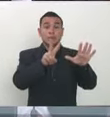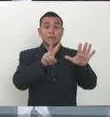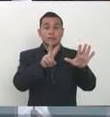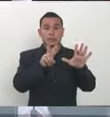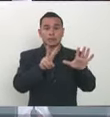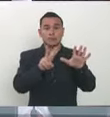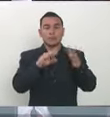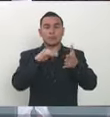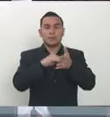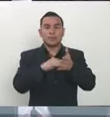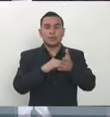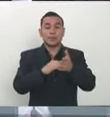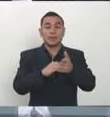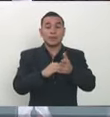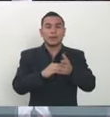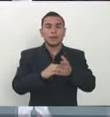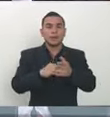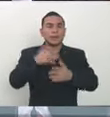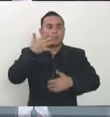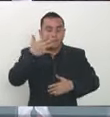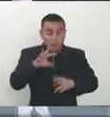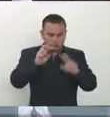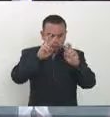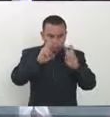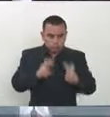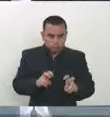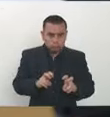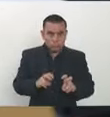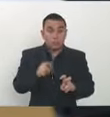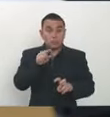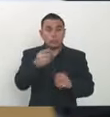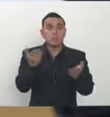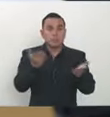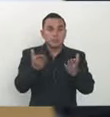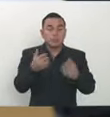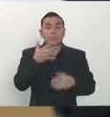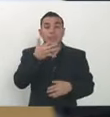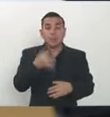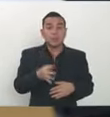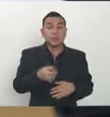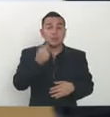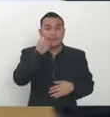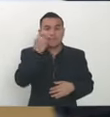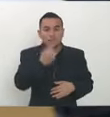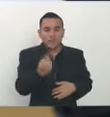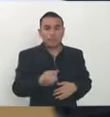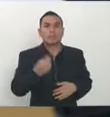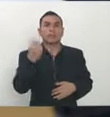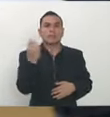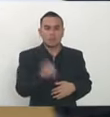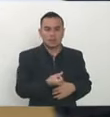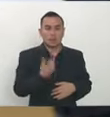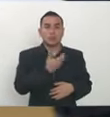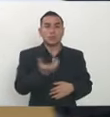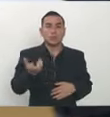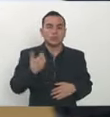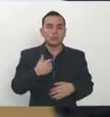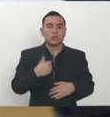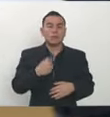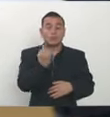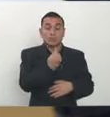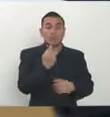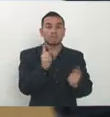entregarles. Eso fortalecerá sin lugar a dudas la capacidad de buscar rápidamente los contactos y ahí creo que